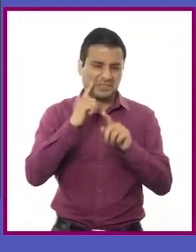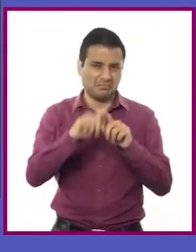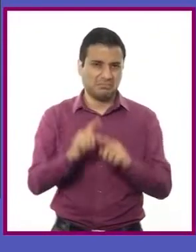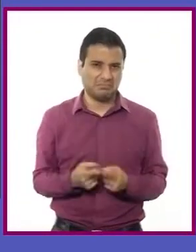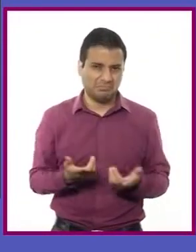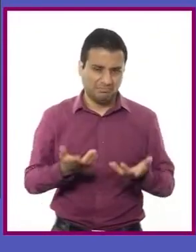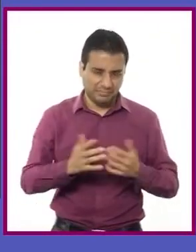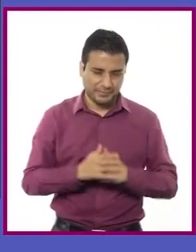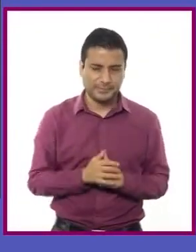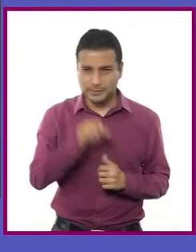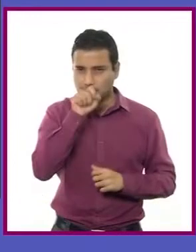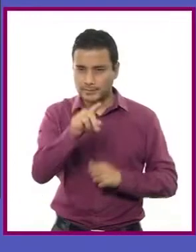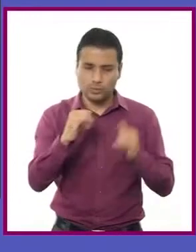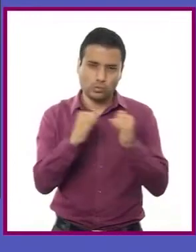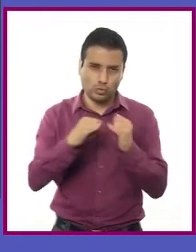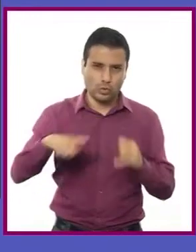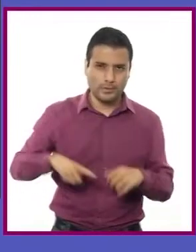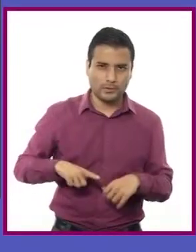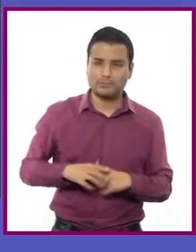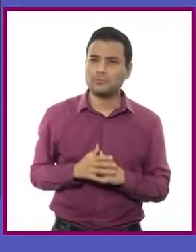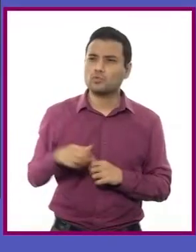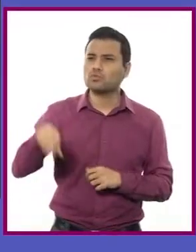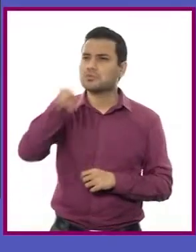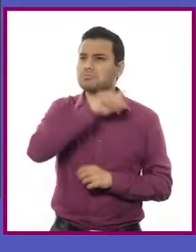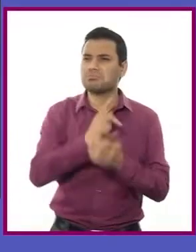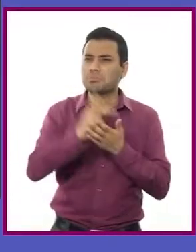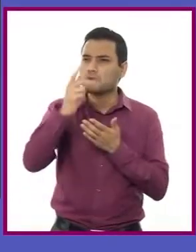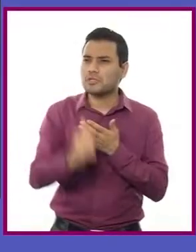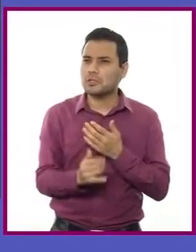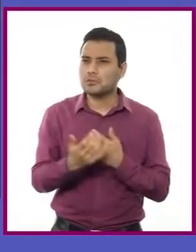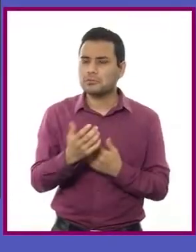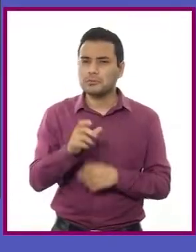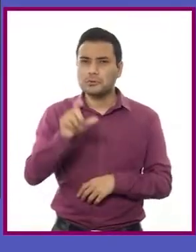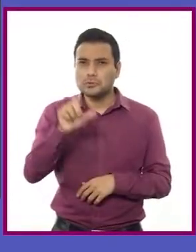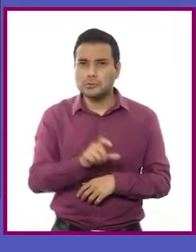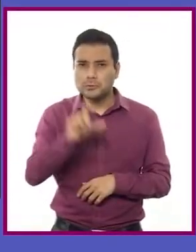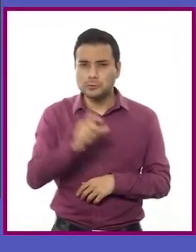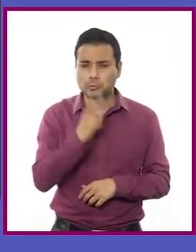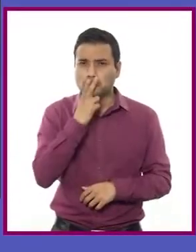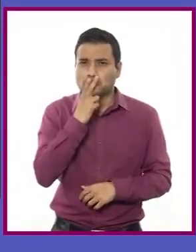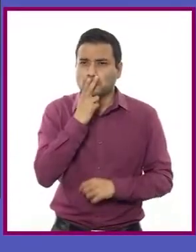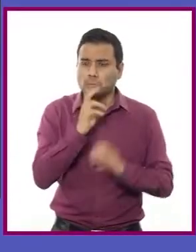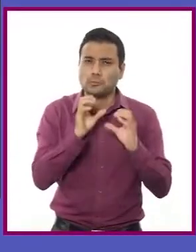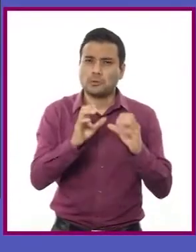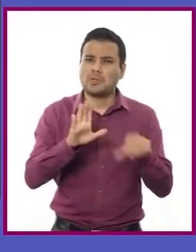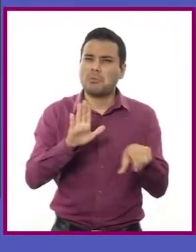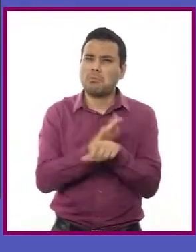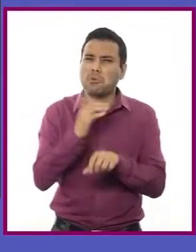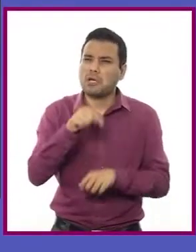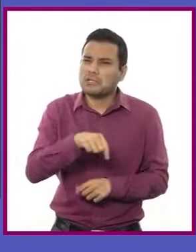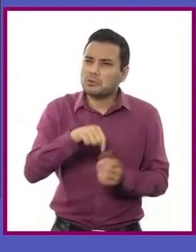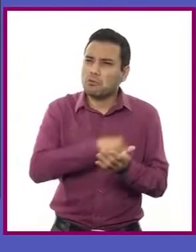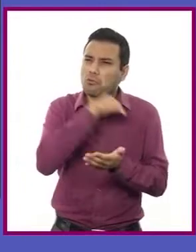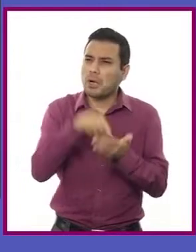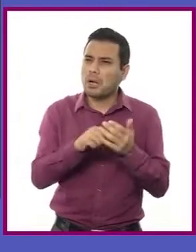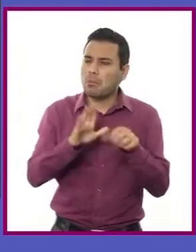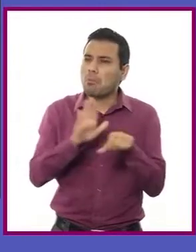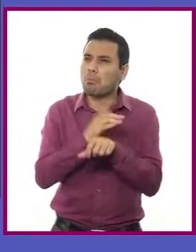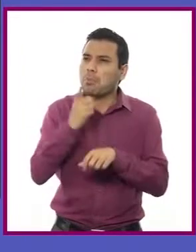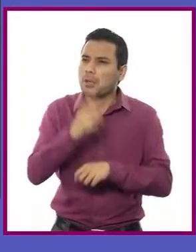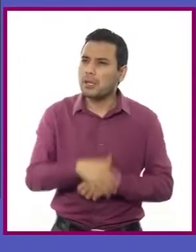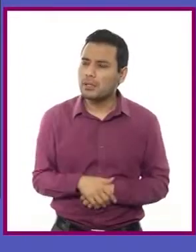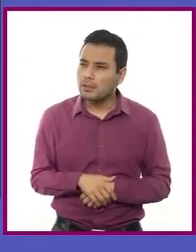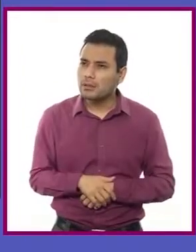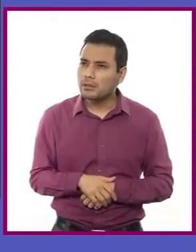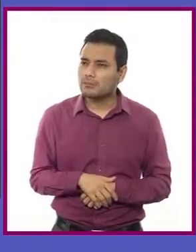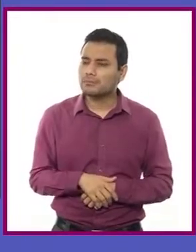ambiente. ¿Por qué eligieron crear un proyecto para cuidar el ambiente en Xochimilco y no otro como el cuidado de la salud o la